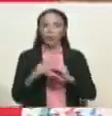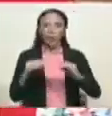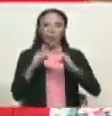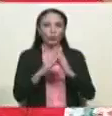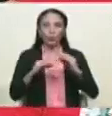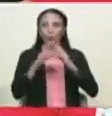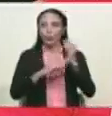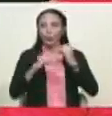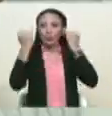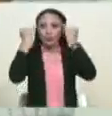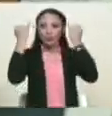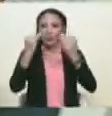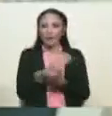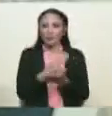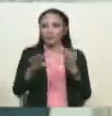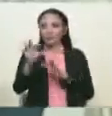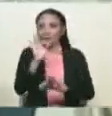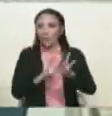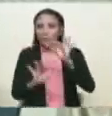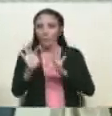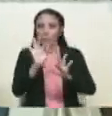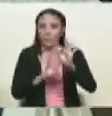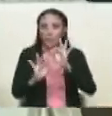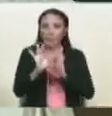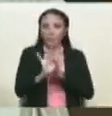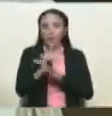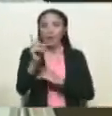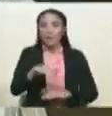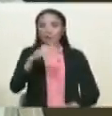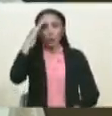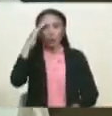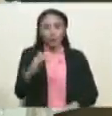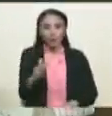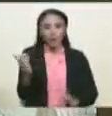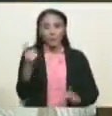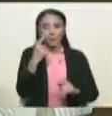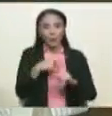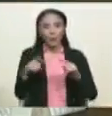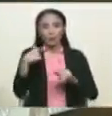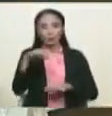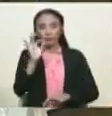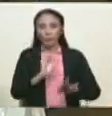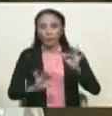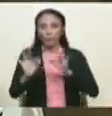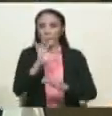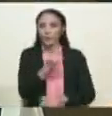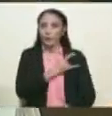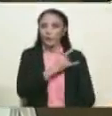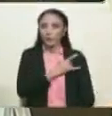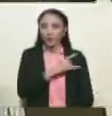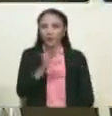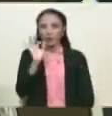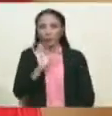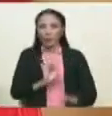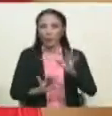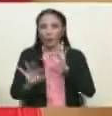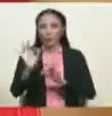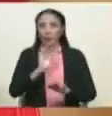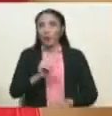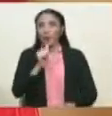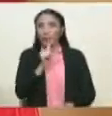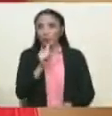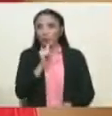nueva, y a la Fuerza Armada Nacional Bolivariana. Una alianza cívico-militar perfecta. Y